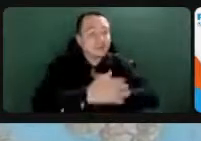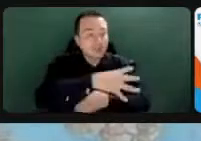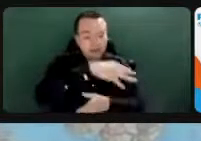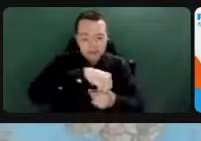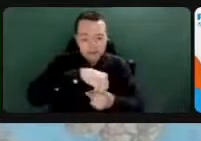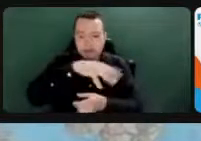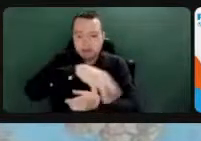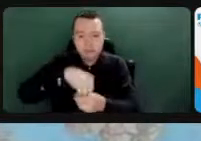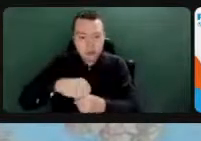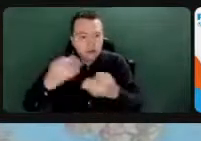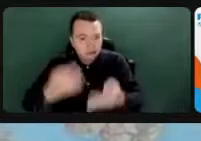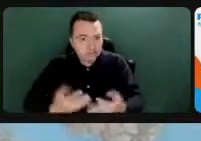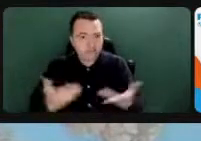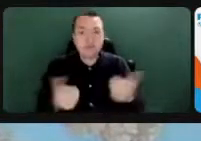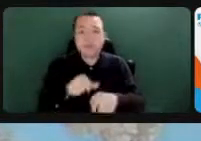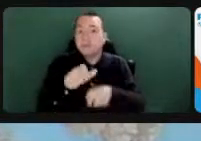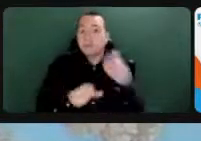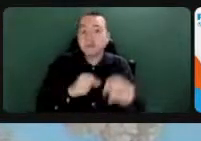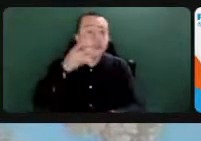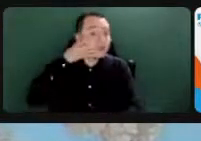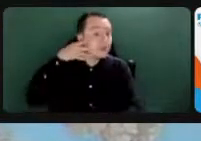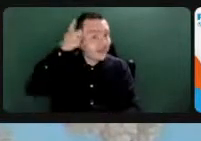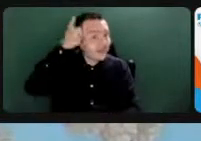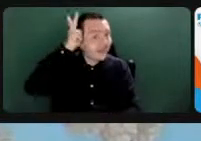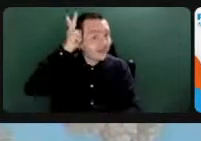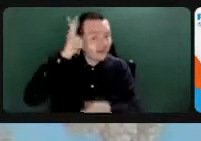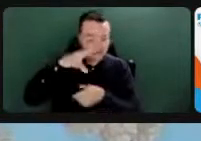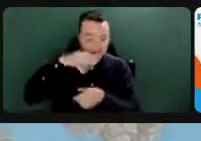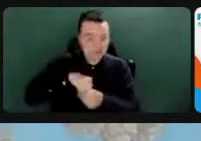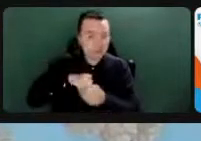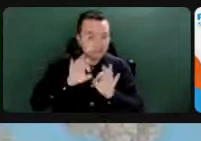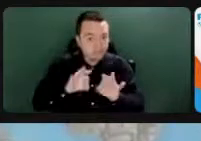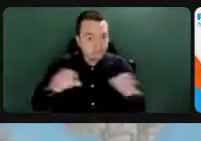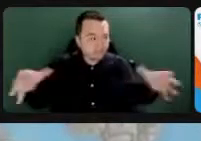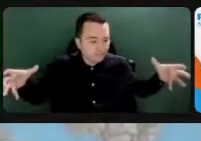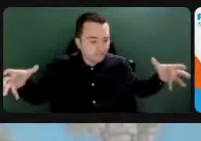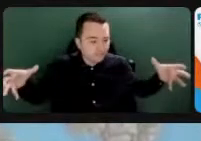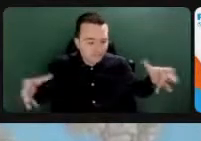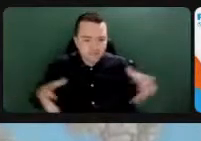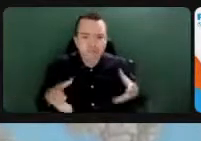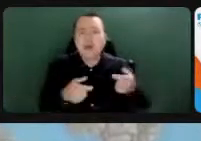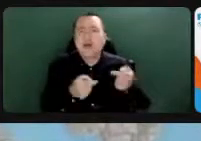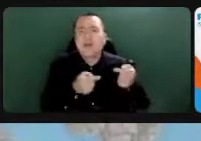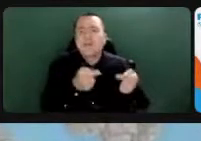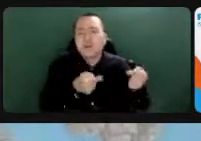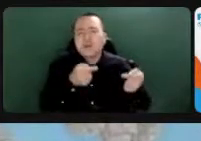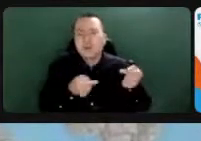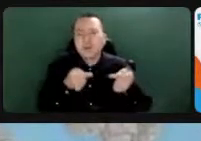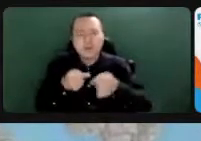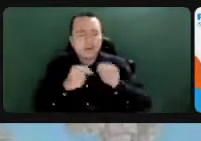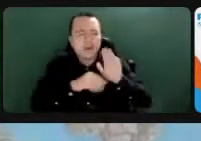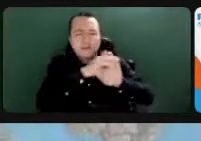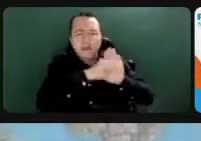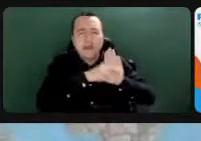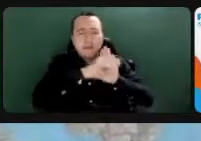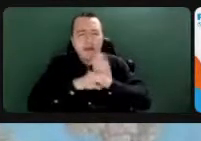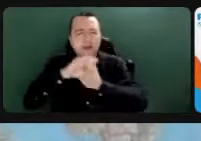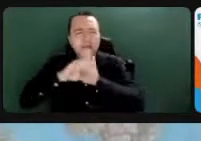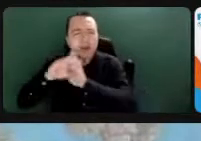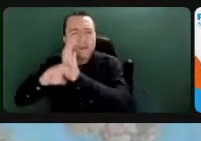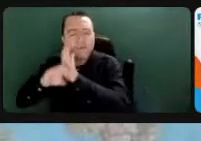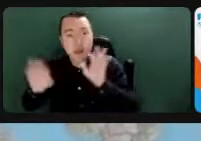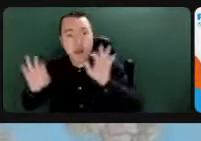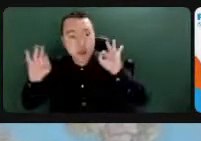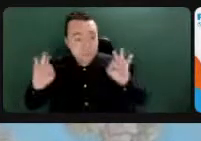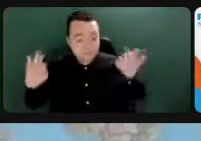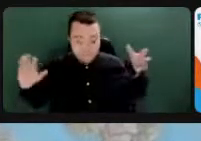de las poblaciones indígenas y tantas otras políticas que tenemos, ¿cuánto de eso realmente está teniendo